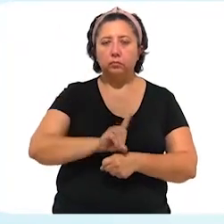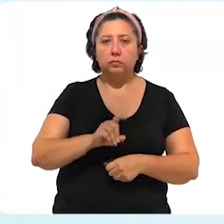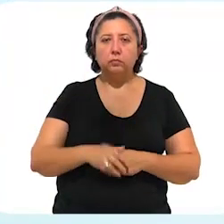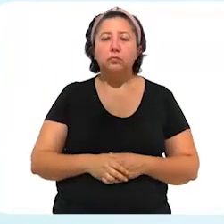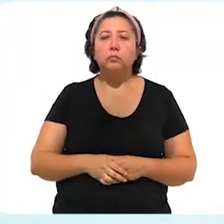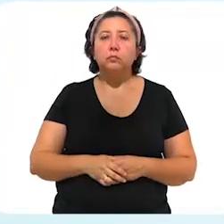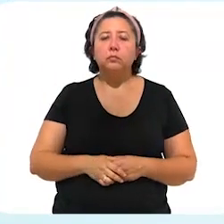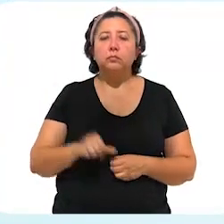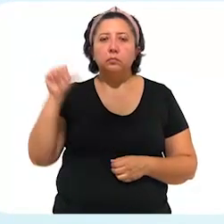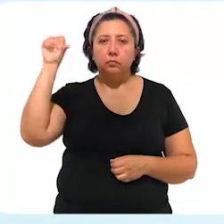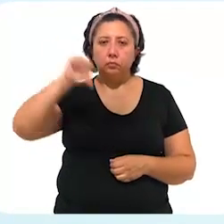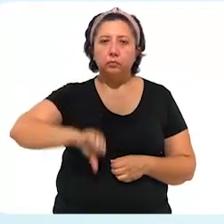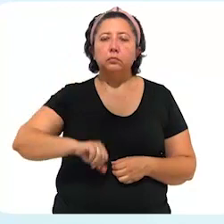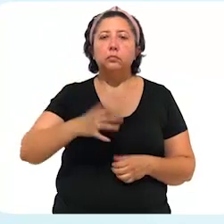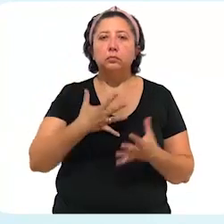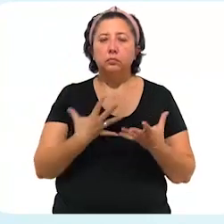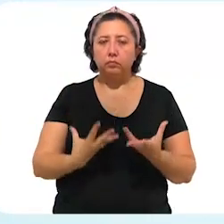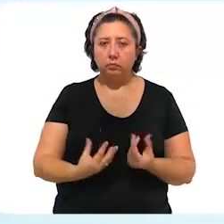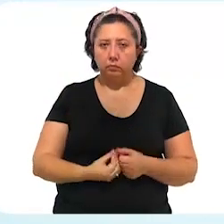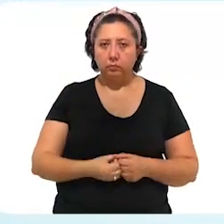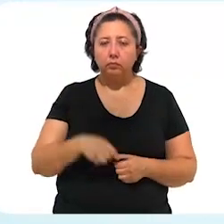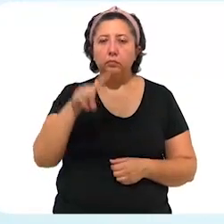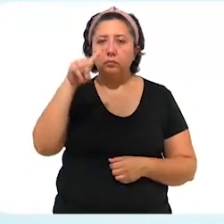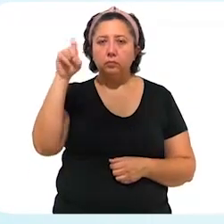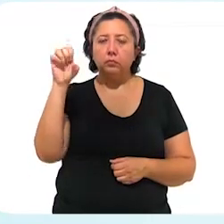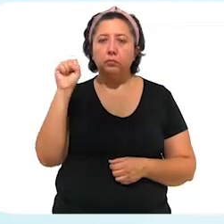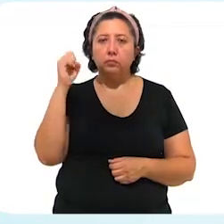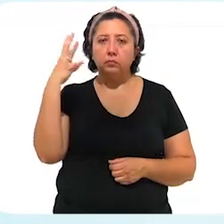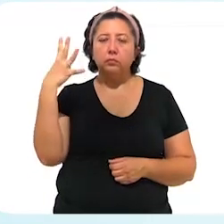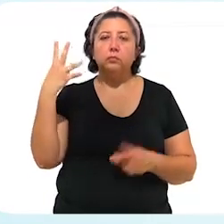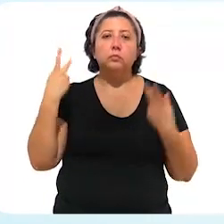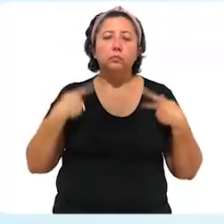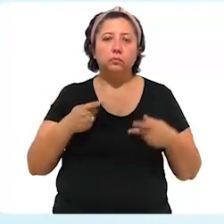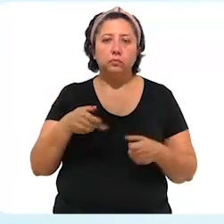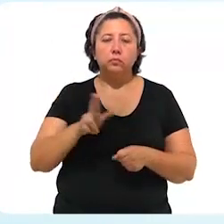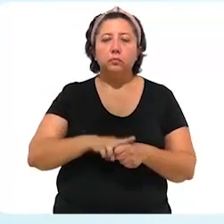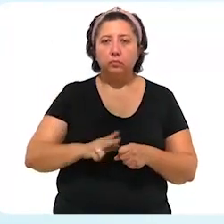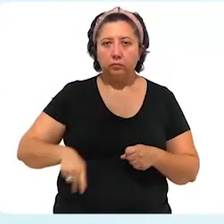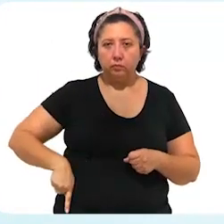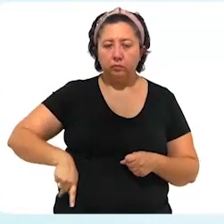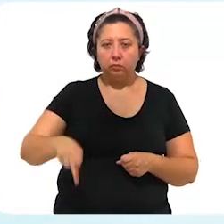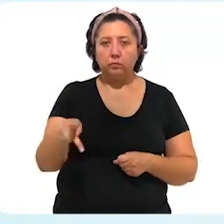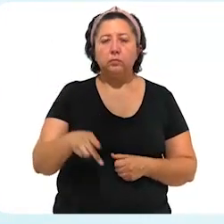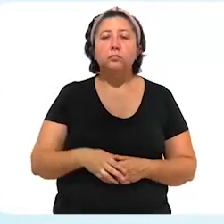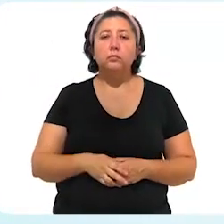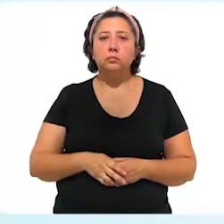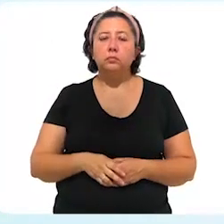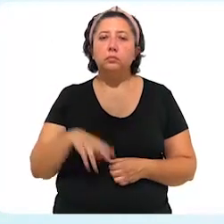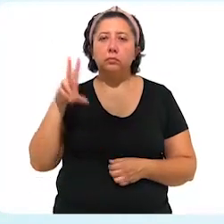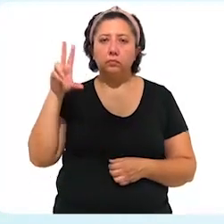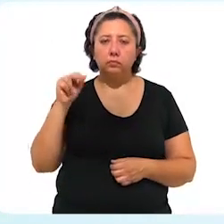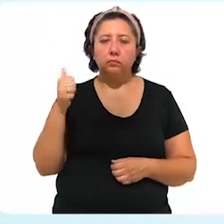ingresos diarios. El día de hoy tenemos 164 pacientes en hospitales públicos.